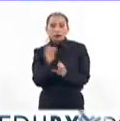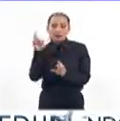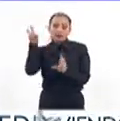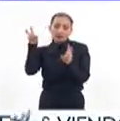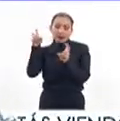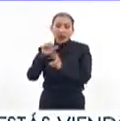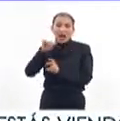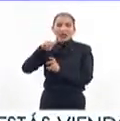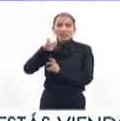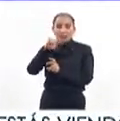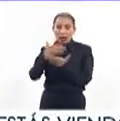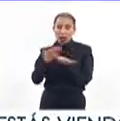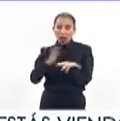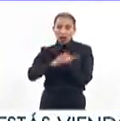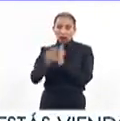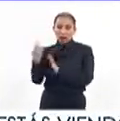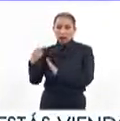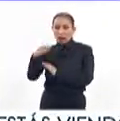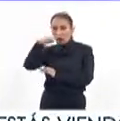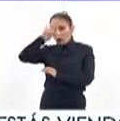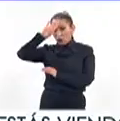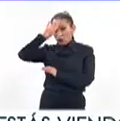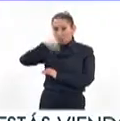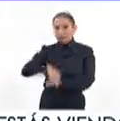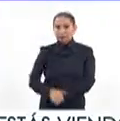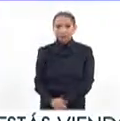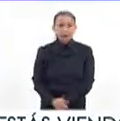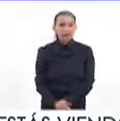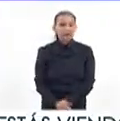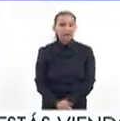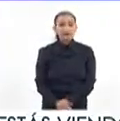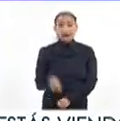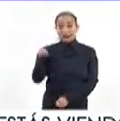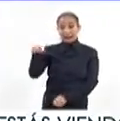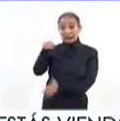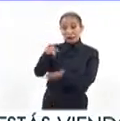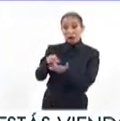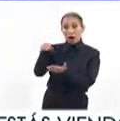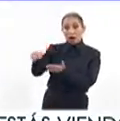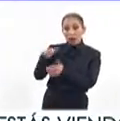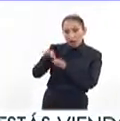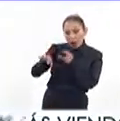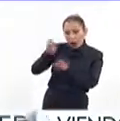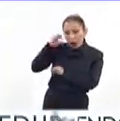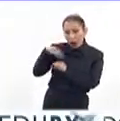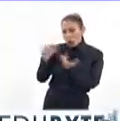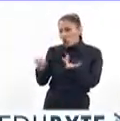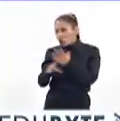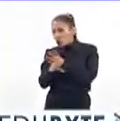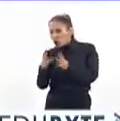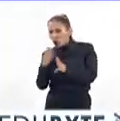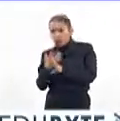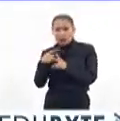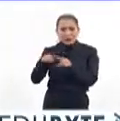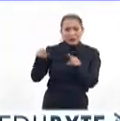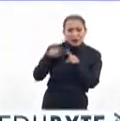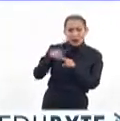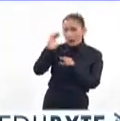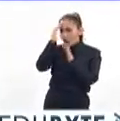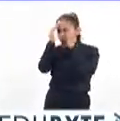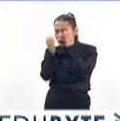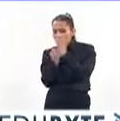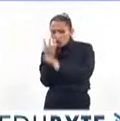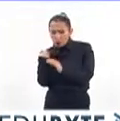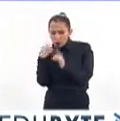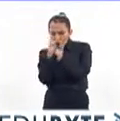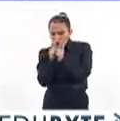caso de las Antillas, ahora conocida como la isla de Cuba. En ellas no solo encontraron materia prima, también conocieron a